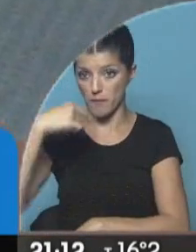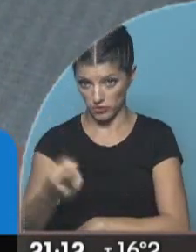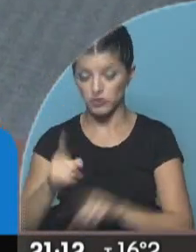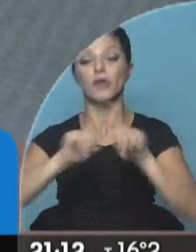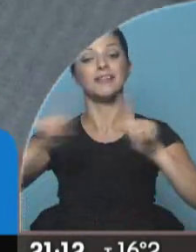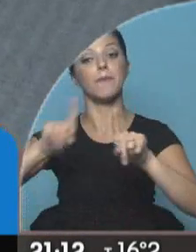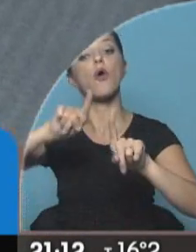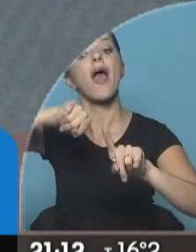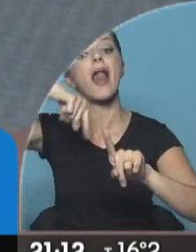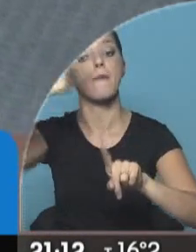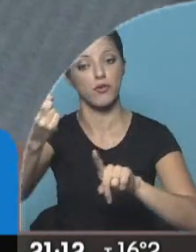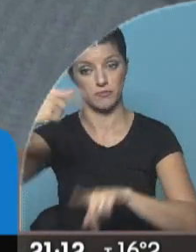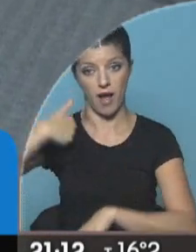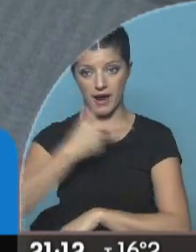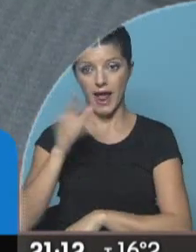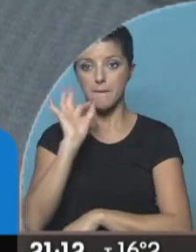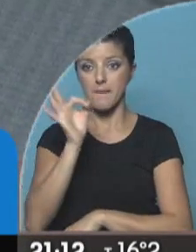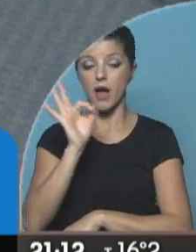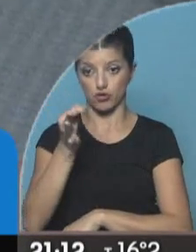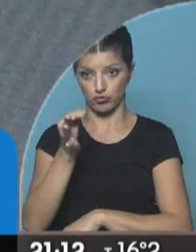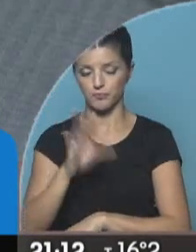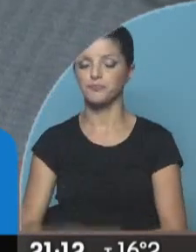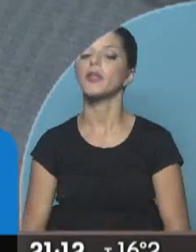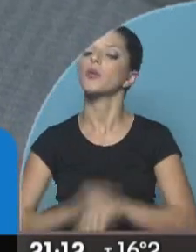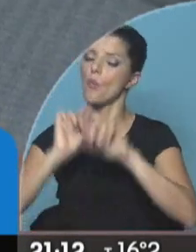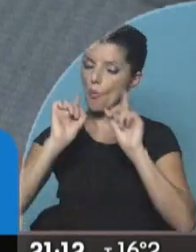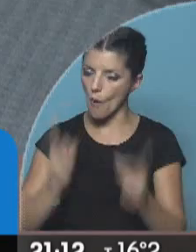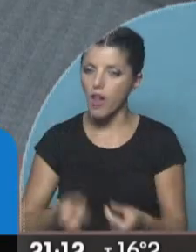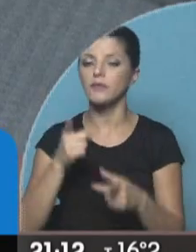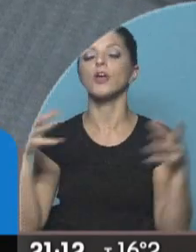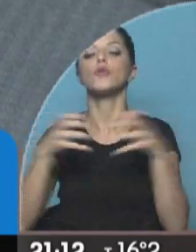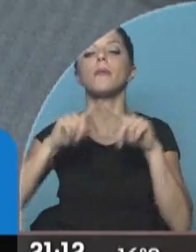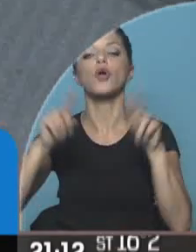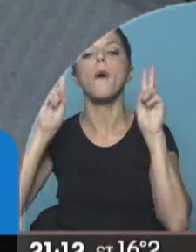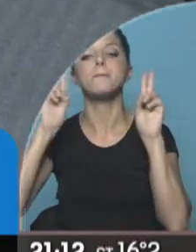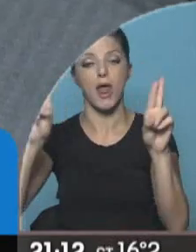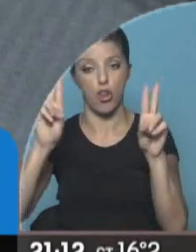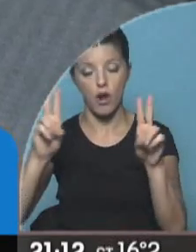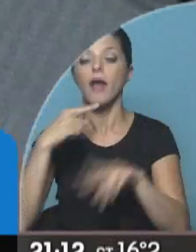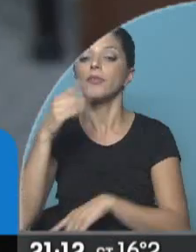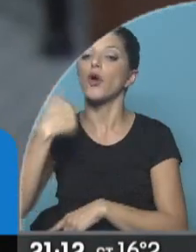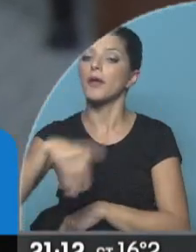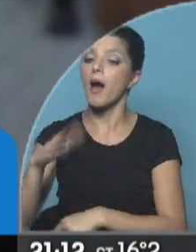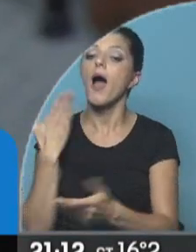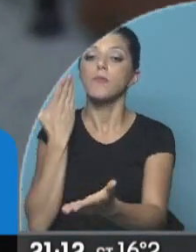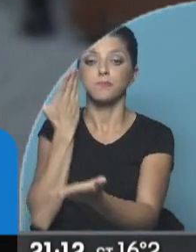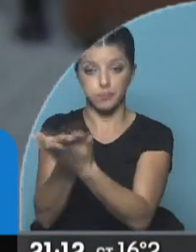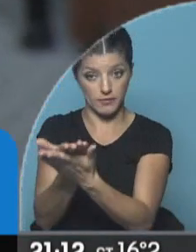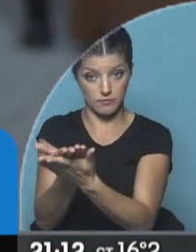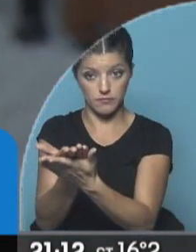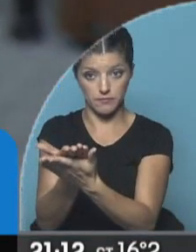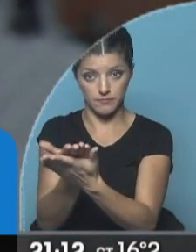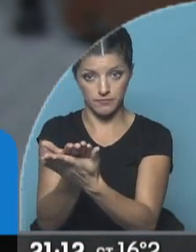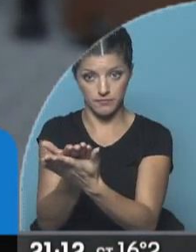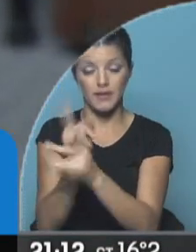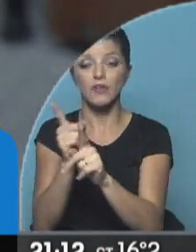generales de octubre. El peronismo, de todas maneras, acaba de anunciar que va a apelar ante la Corte la decisión judicial que